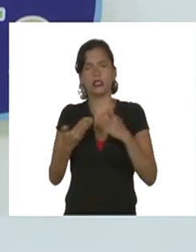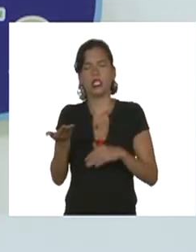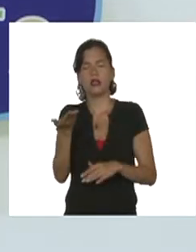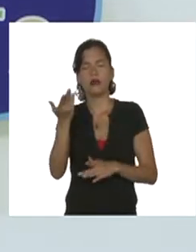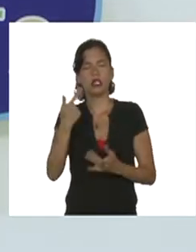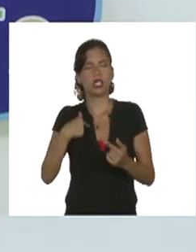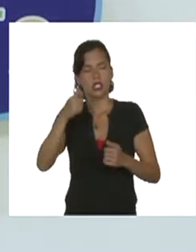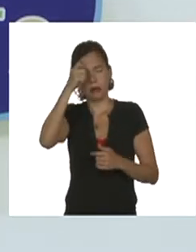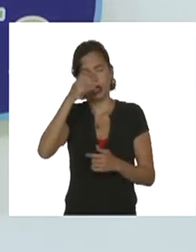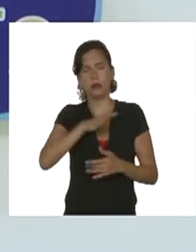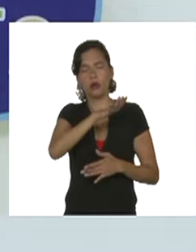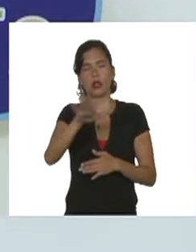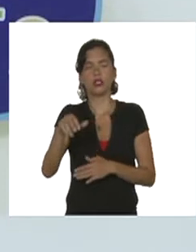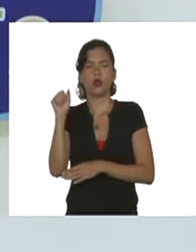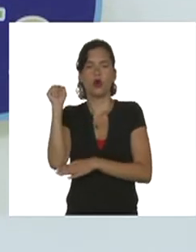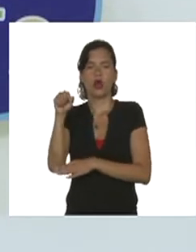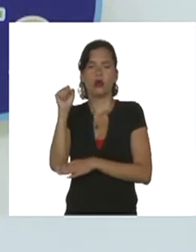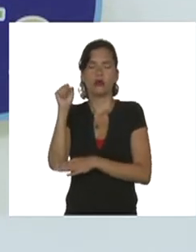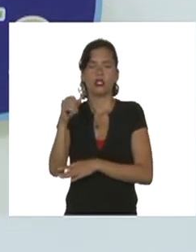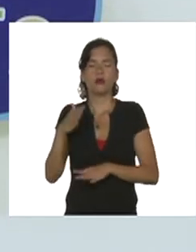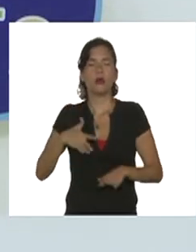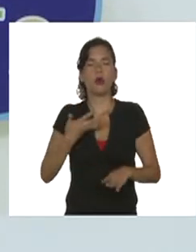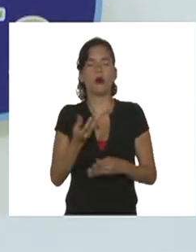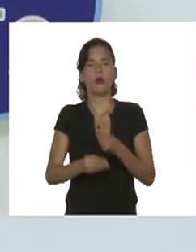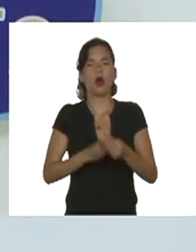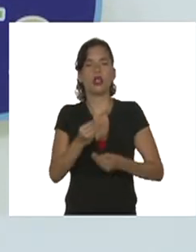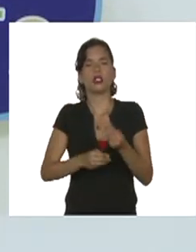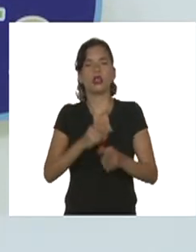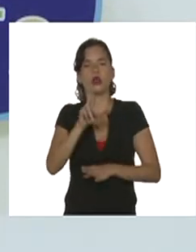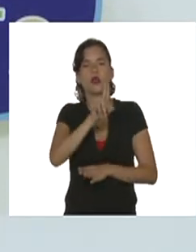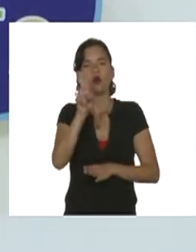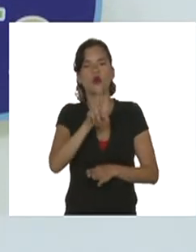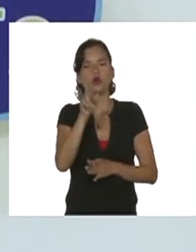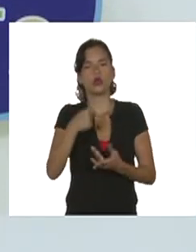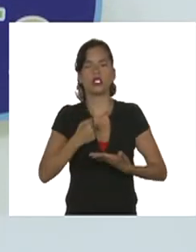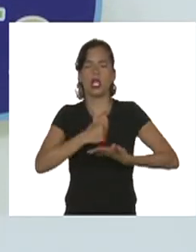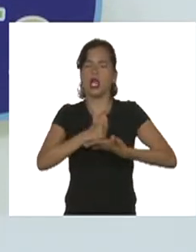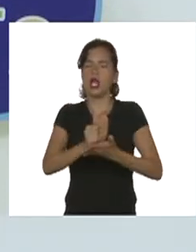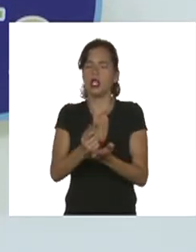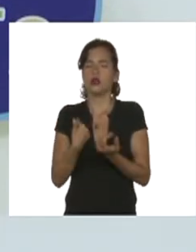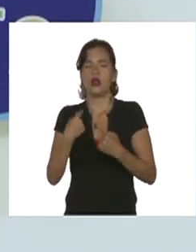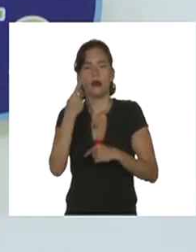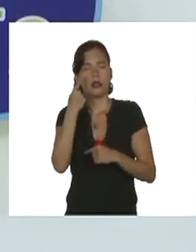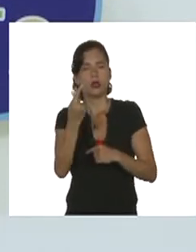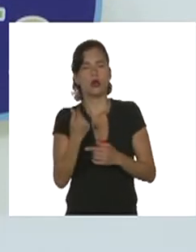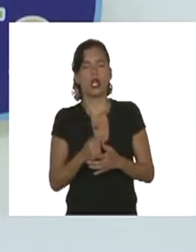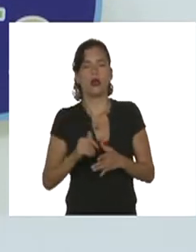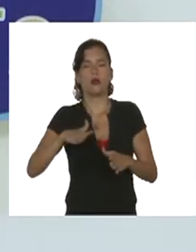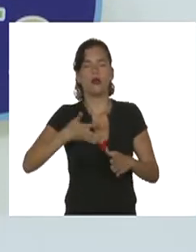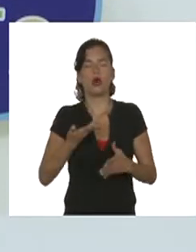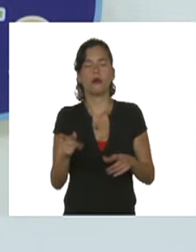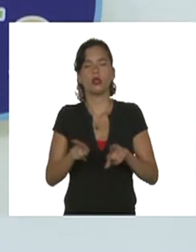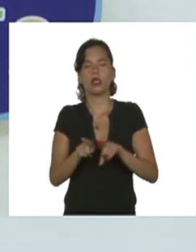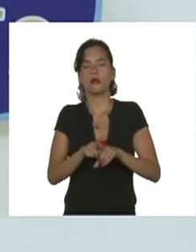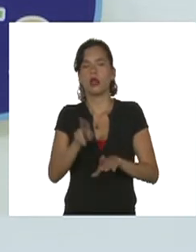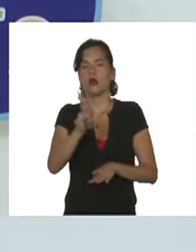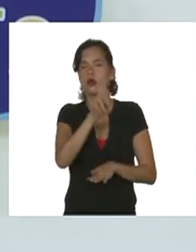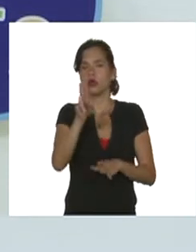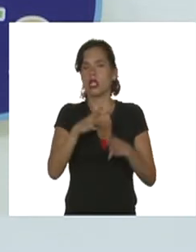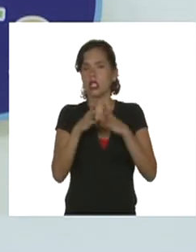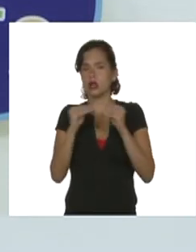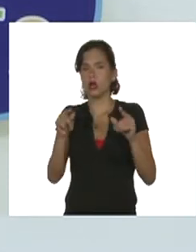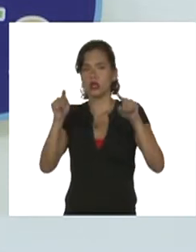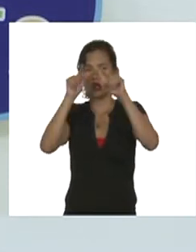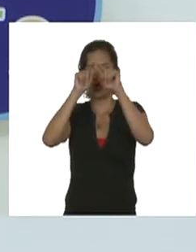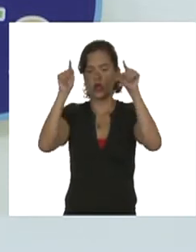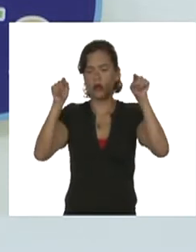población con autismo podamos entonces hacer uso de esas ayudas visuales, podamos también utilizar todo lo que son los